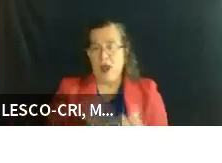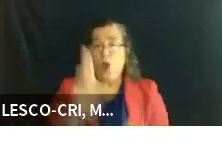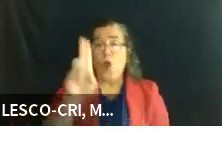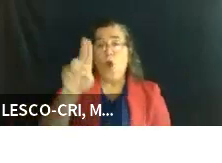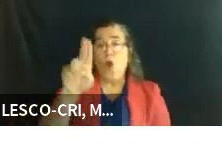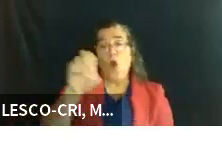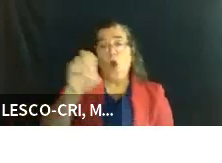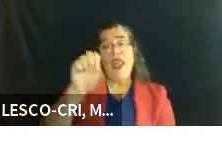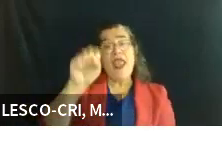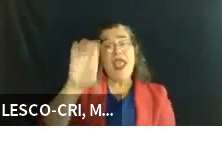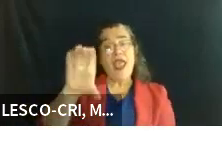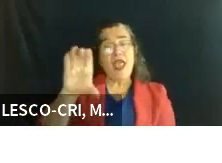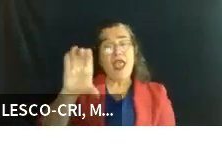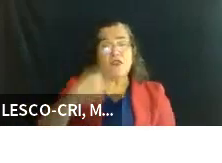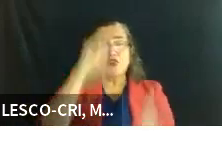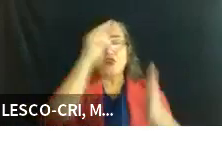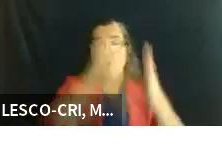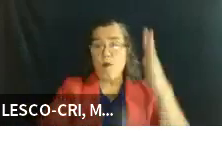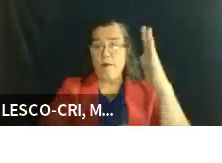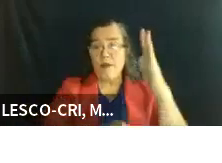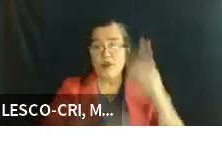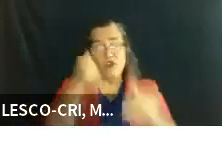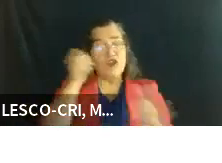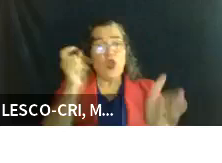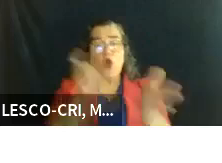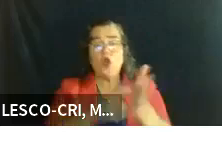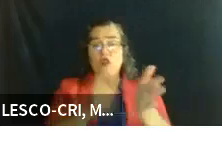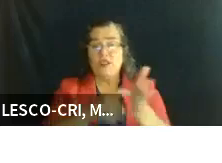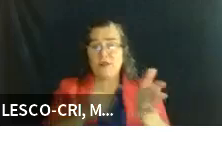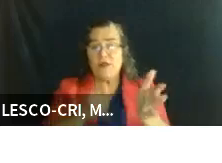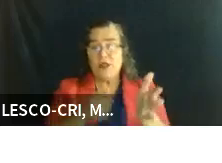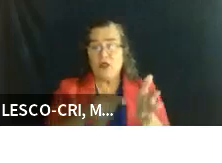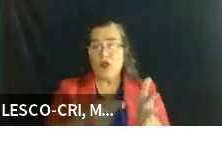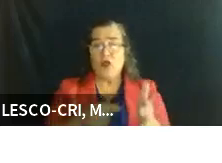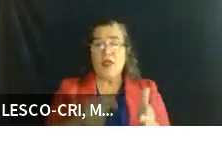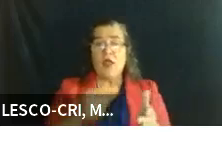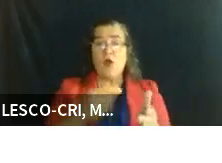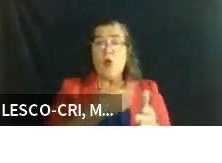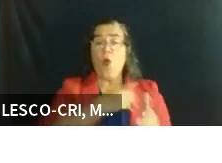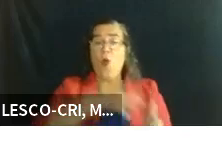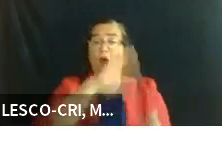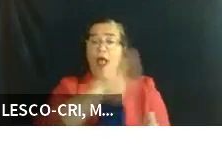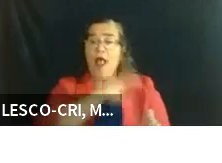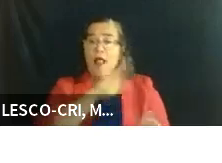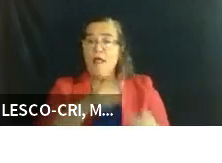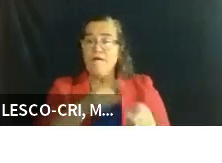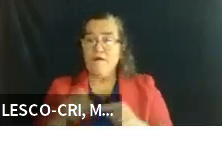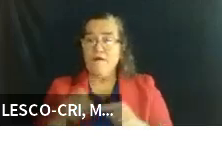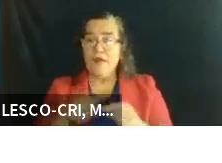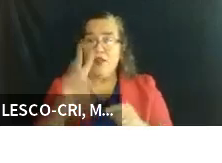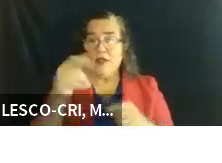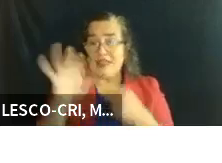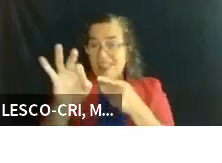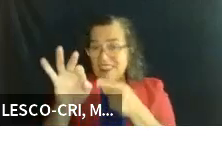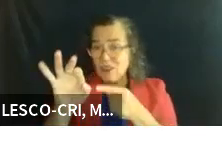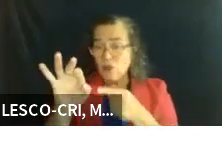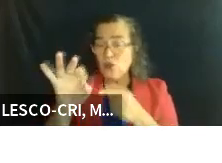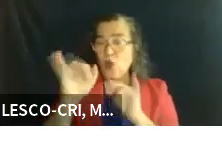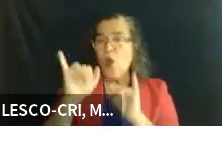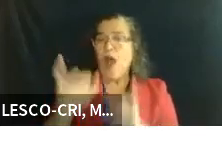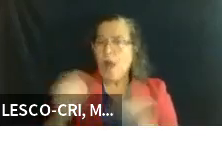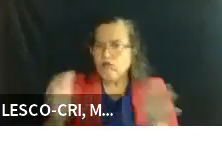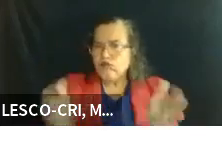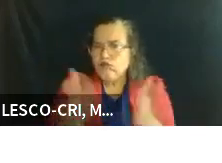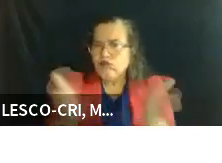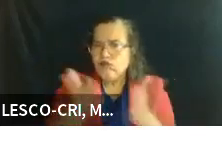de la Convención Mundial de Reconocimiento de Cualificaciones del 2019, ha promovido esta práctica a lo largo de